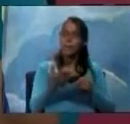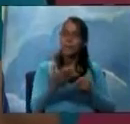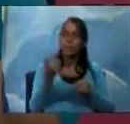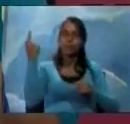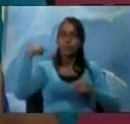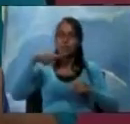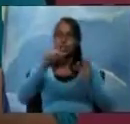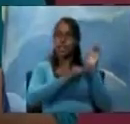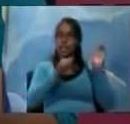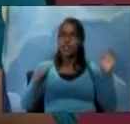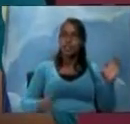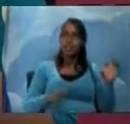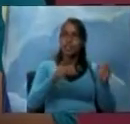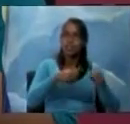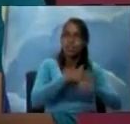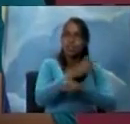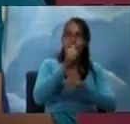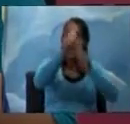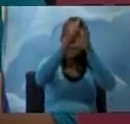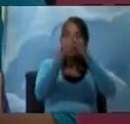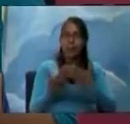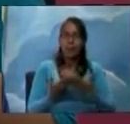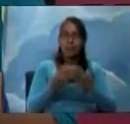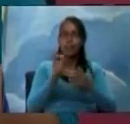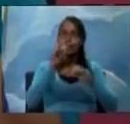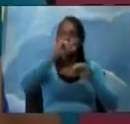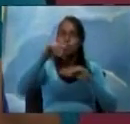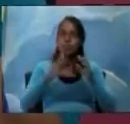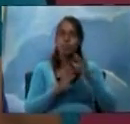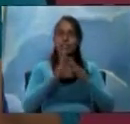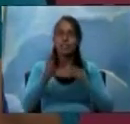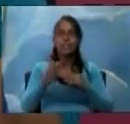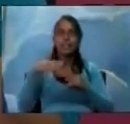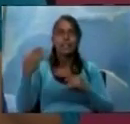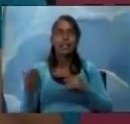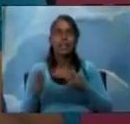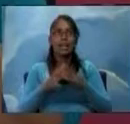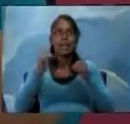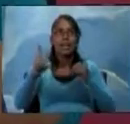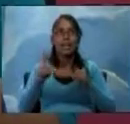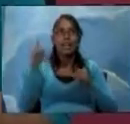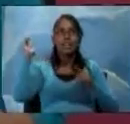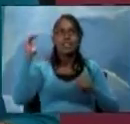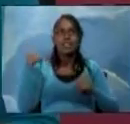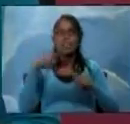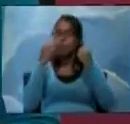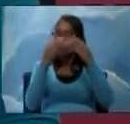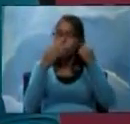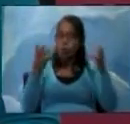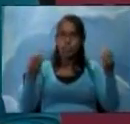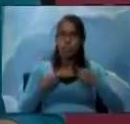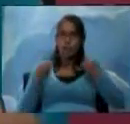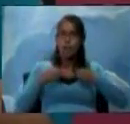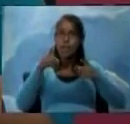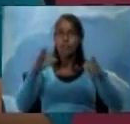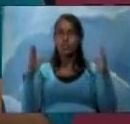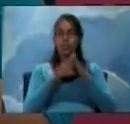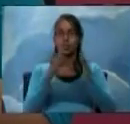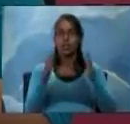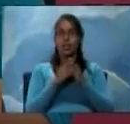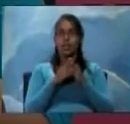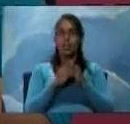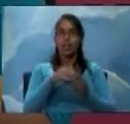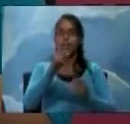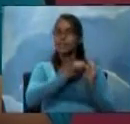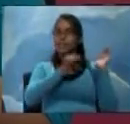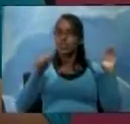venido, el Señor también, la palabra dice, en Juan 14, dice que Él tiene muchas moradas en su casa. Es